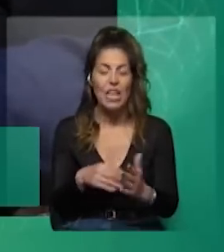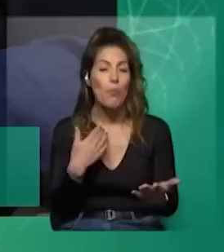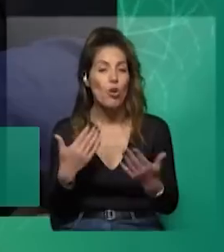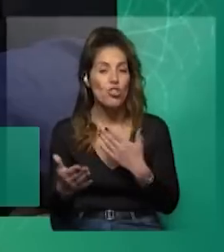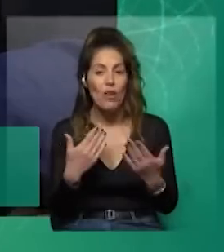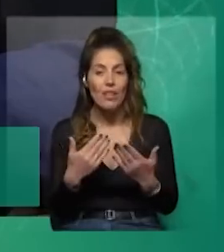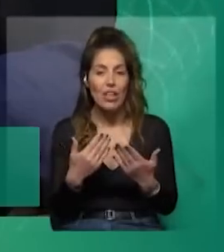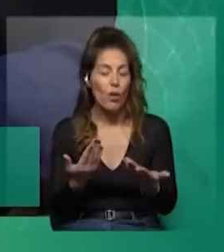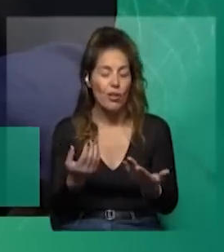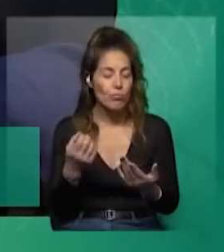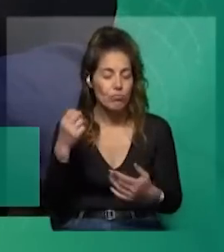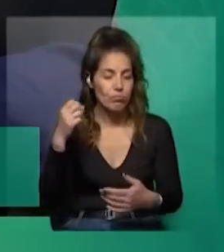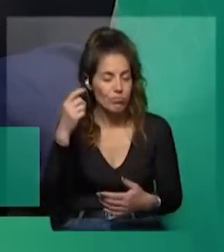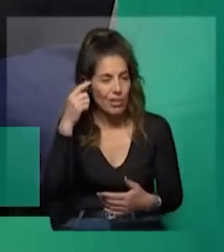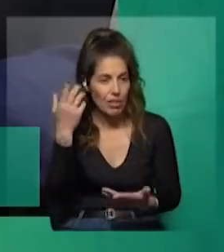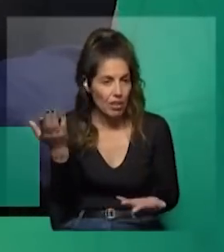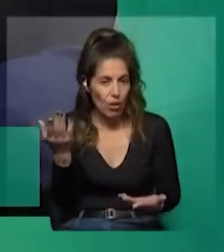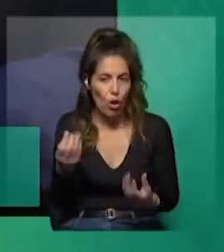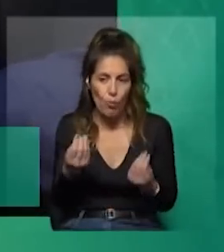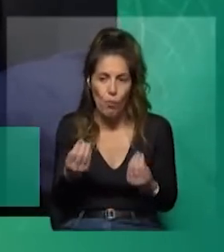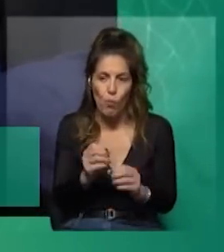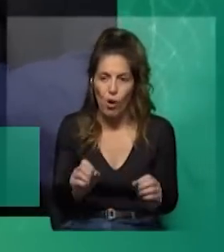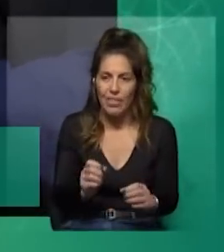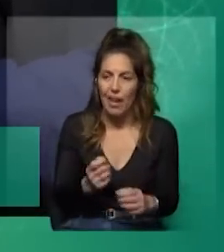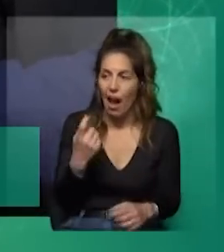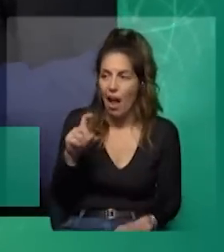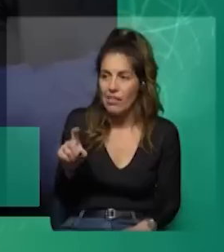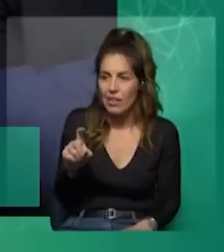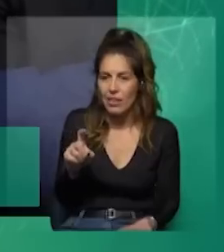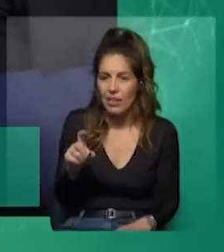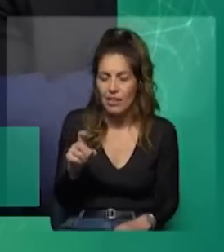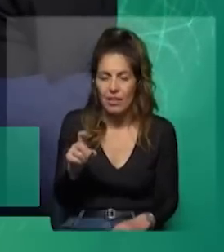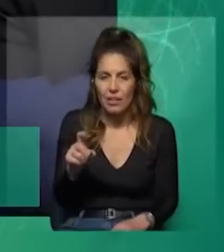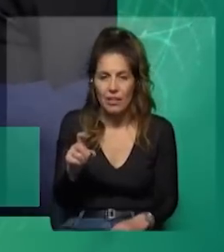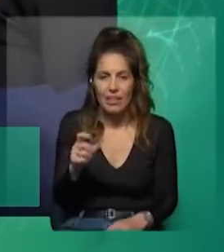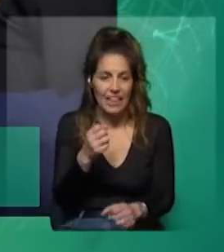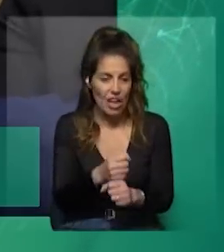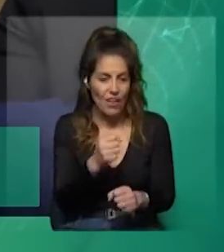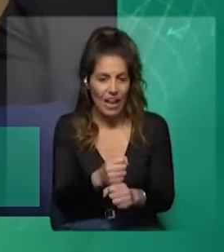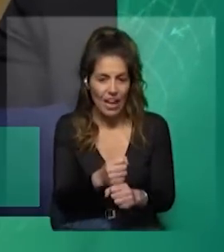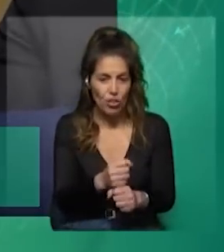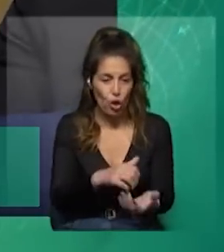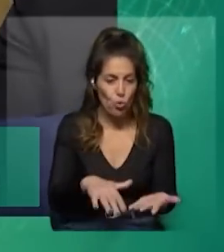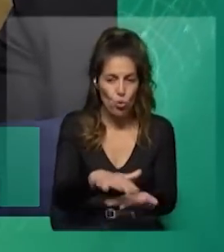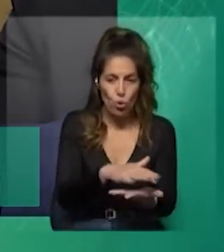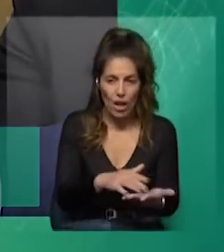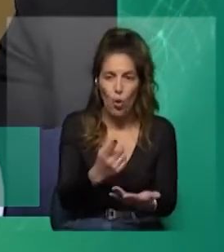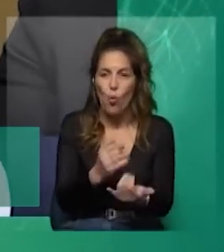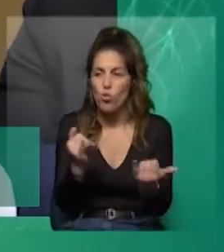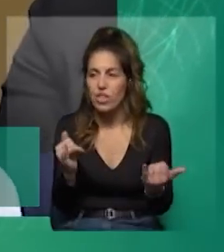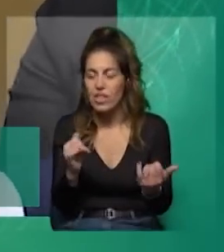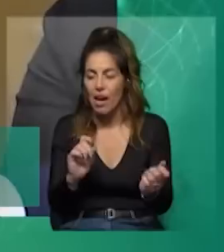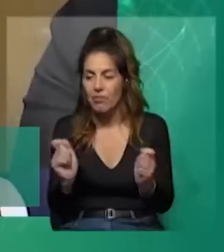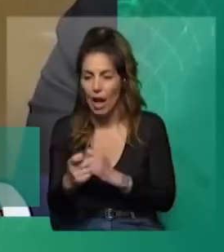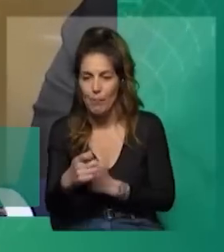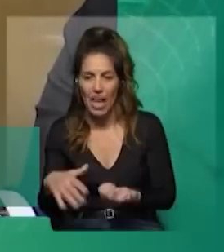de algo de sentido común Cómo puede alguien que está actuando de un lado del mostrador un buen día pasa al otro